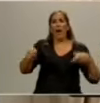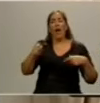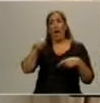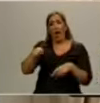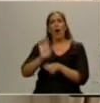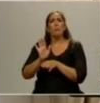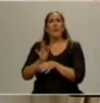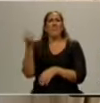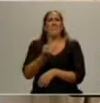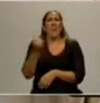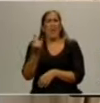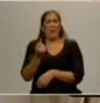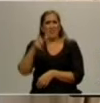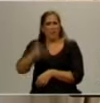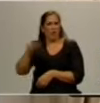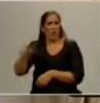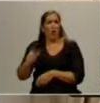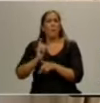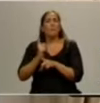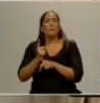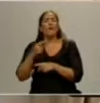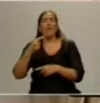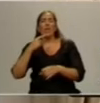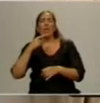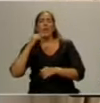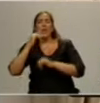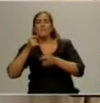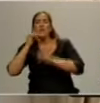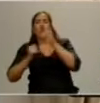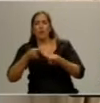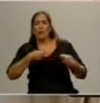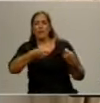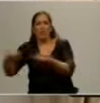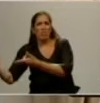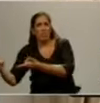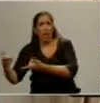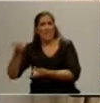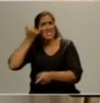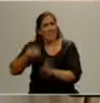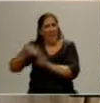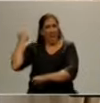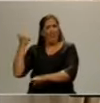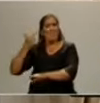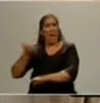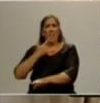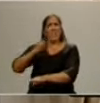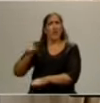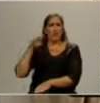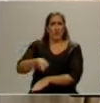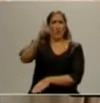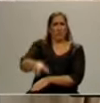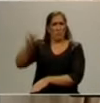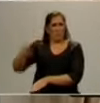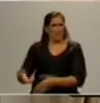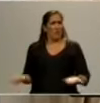como falsos agentes por tráfico de influencias y habían sido denunciados penalmente. Realmente